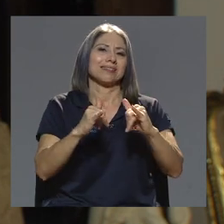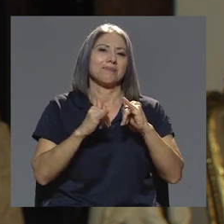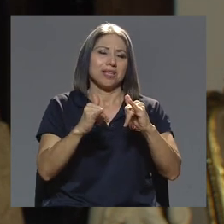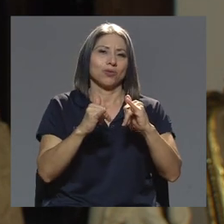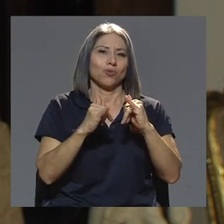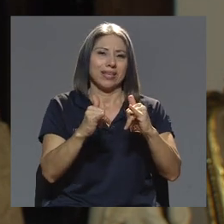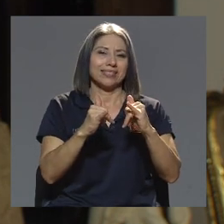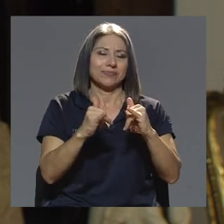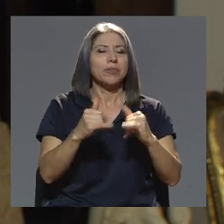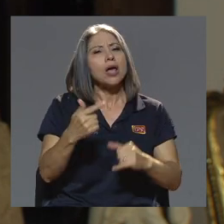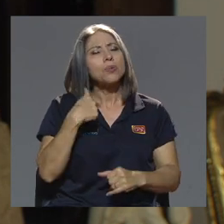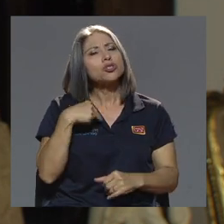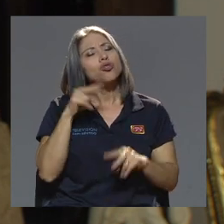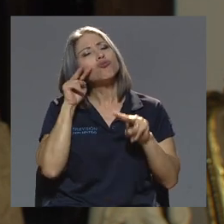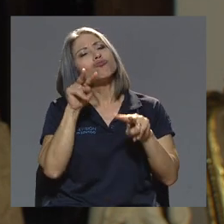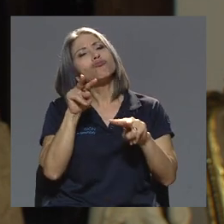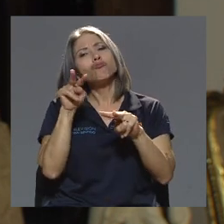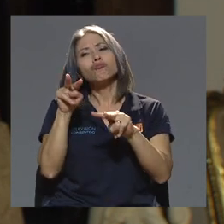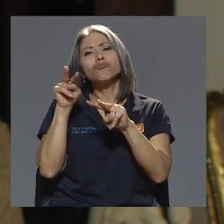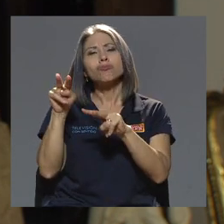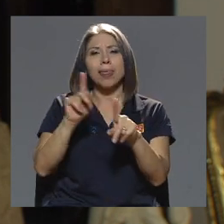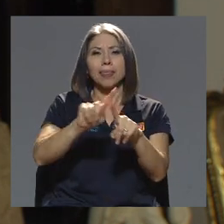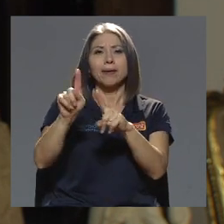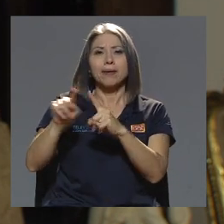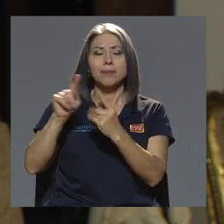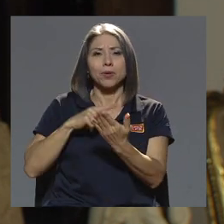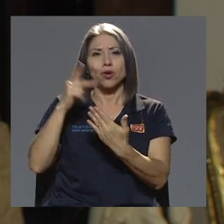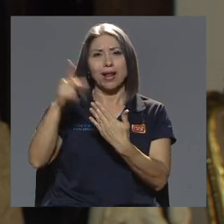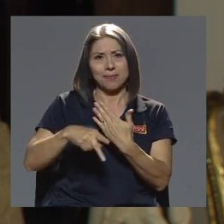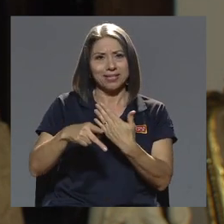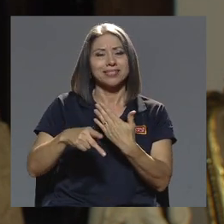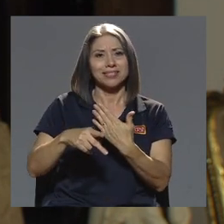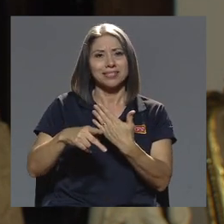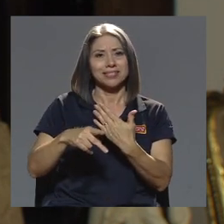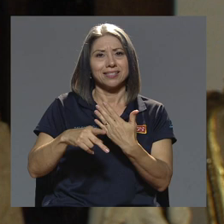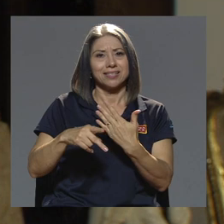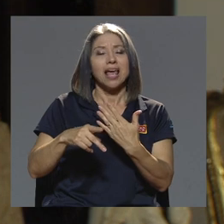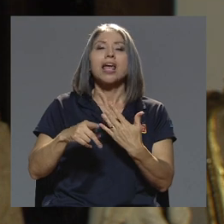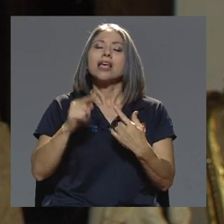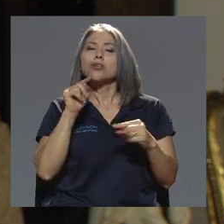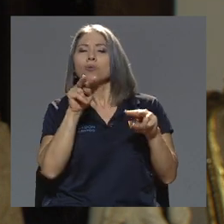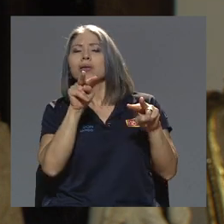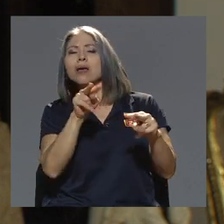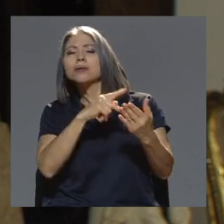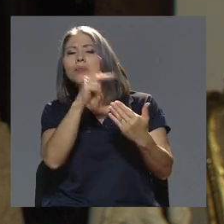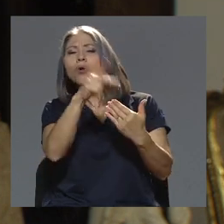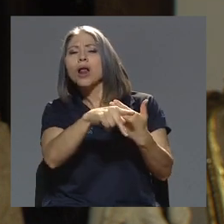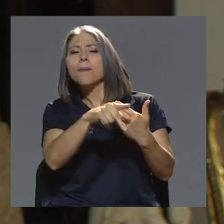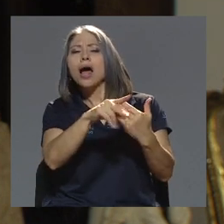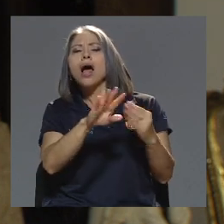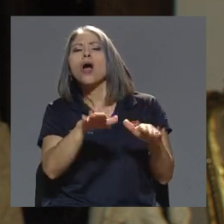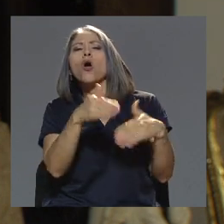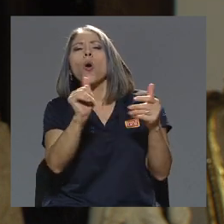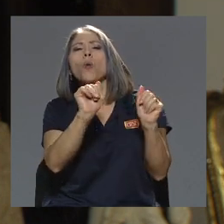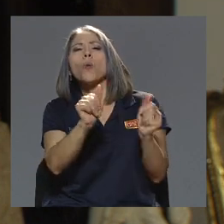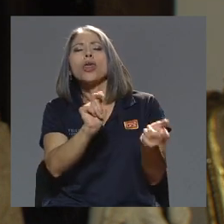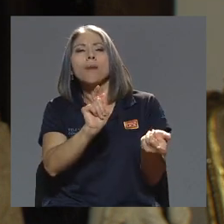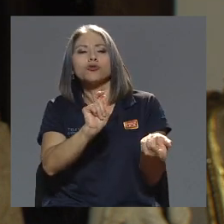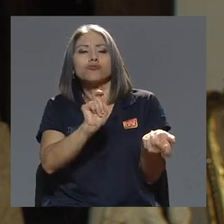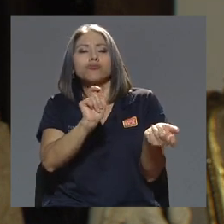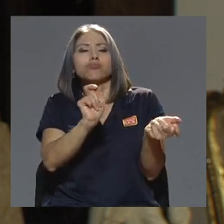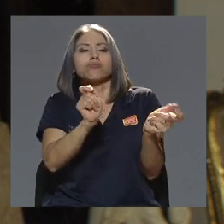que fui como dándole vuelta, qué forma lo podíamos nosotros tropicalizar